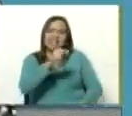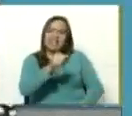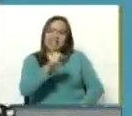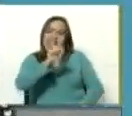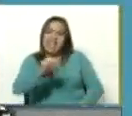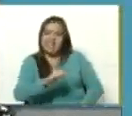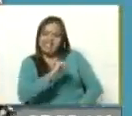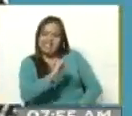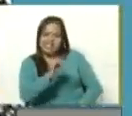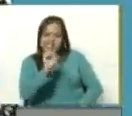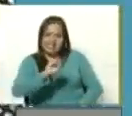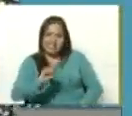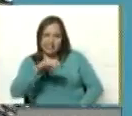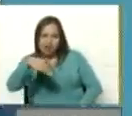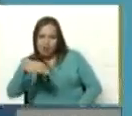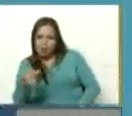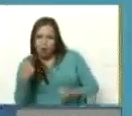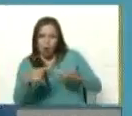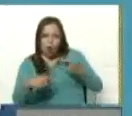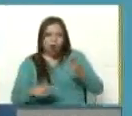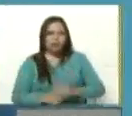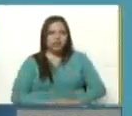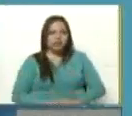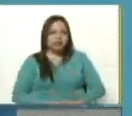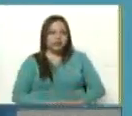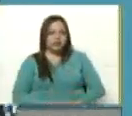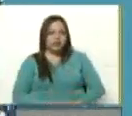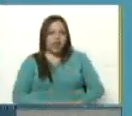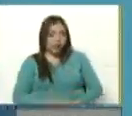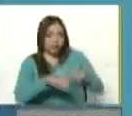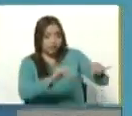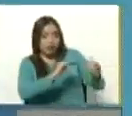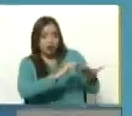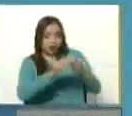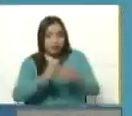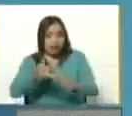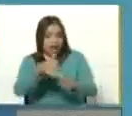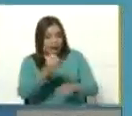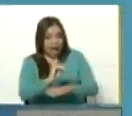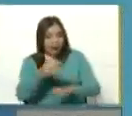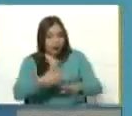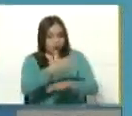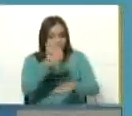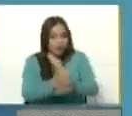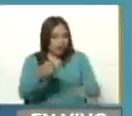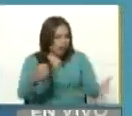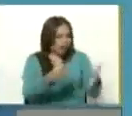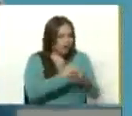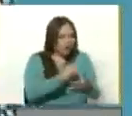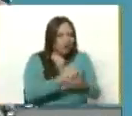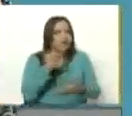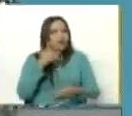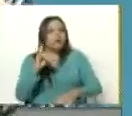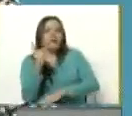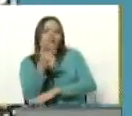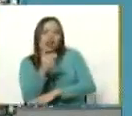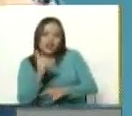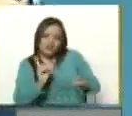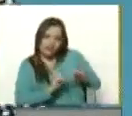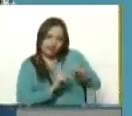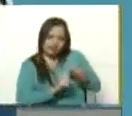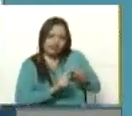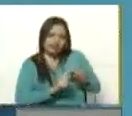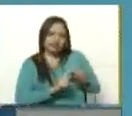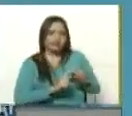y de otras ramas, o sea, de Mussolini, que esas comunidades que fueron culpables del golpe de Estado en Bolivia,